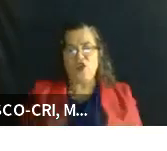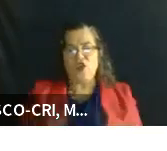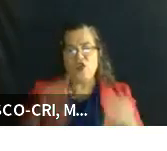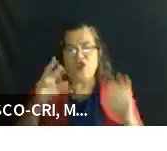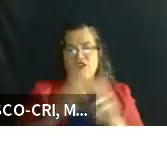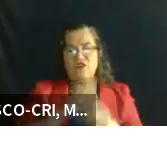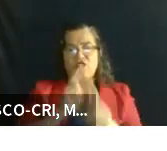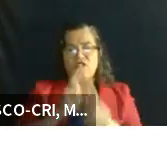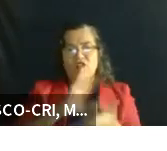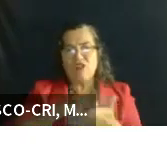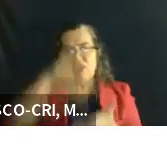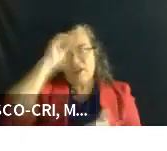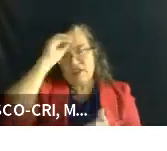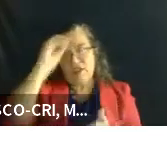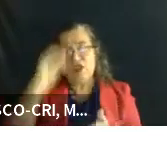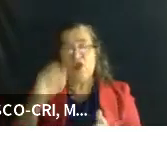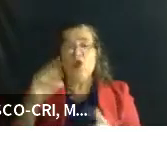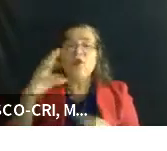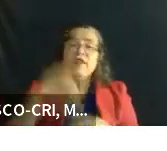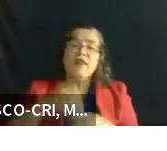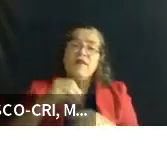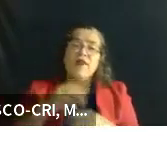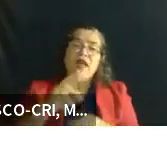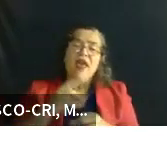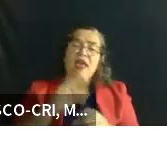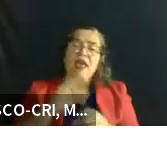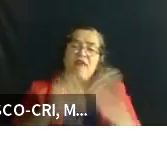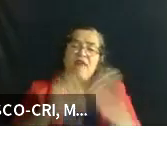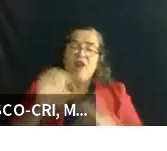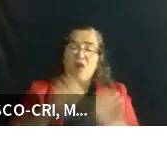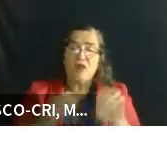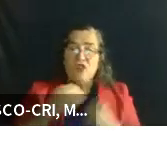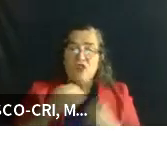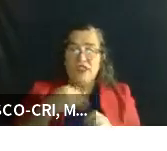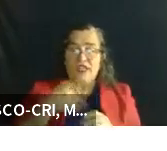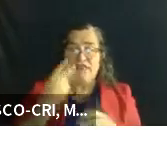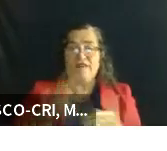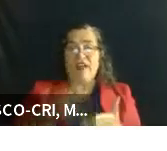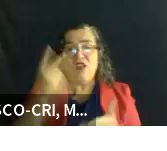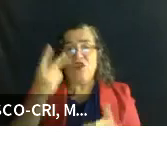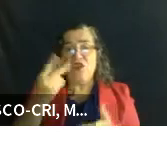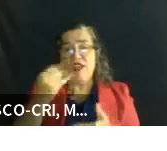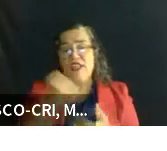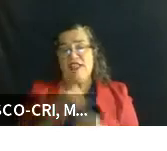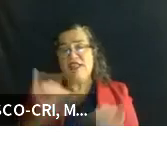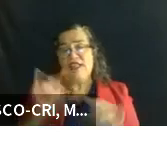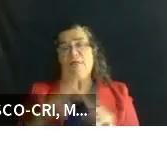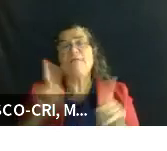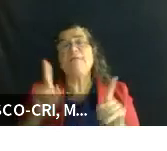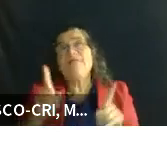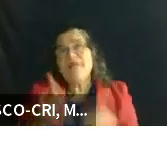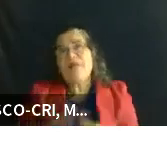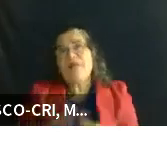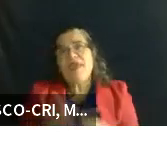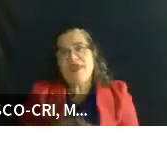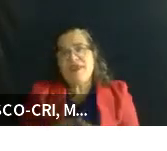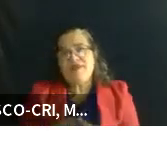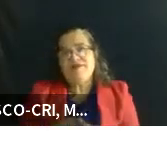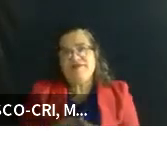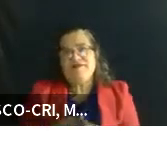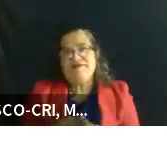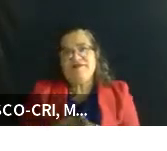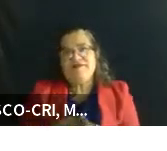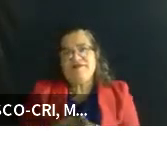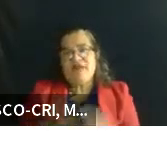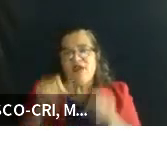aprendizaje, contemplan evaluación robusta, tienen valor independiente siempre, pero también pueden, como ven a